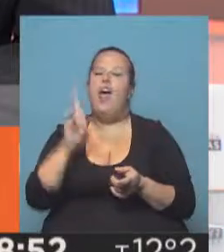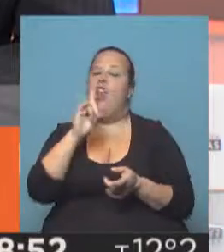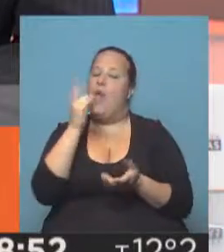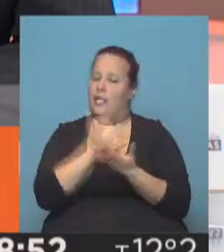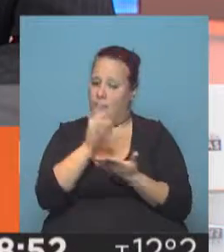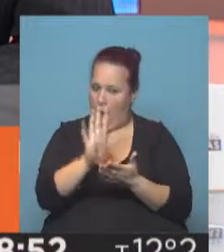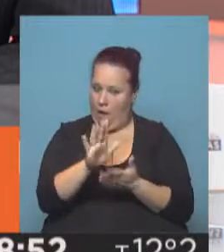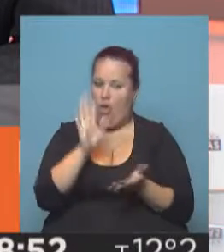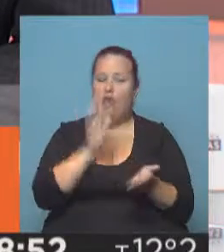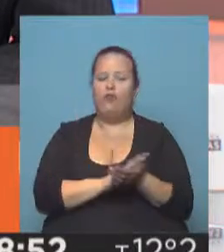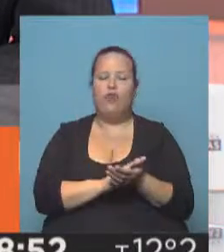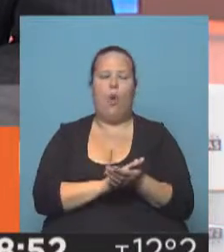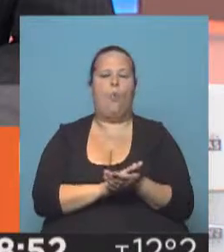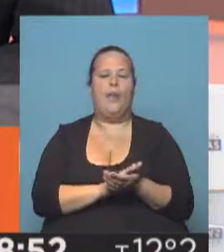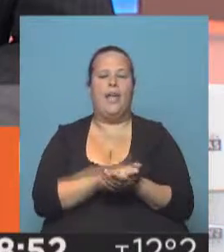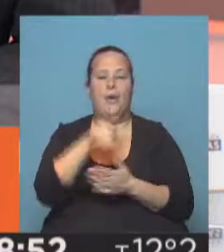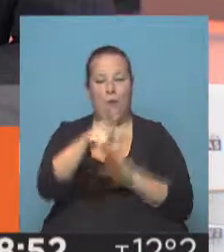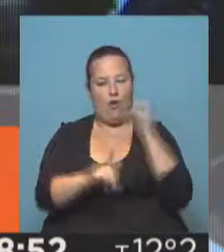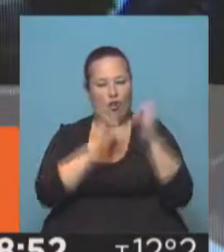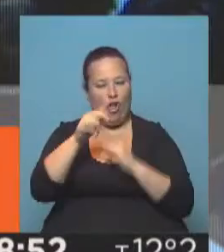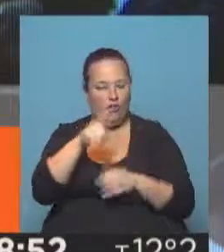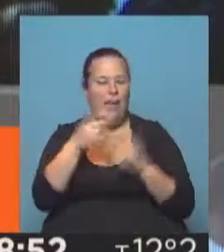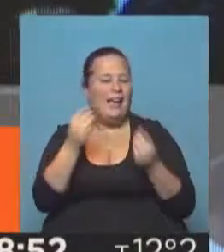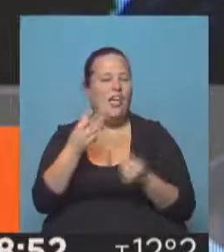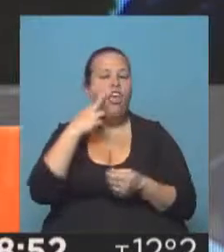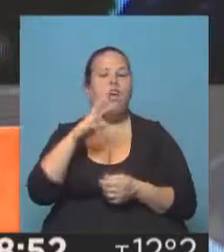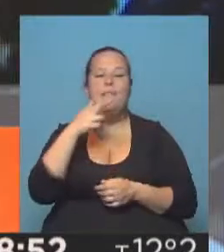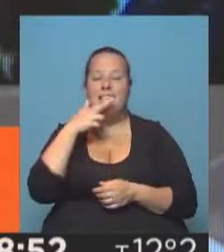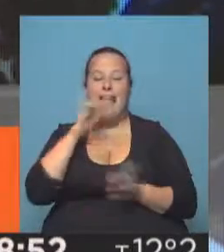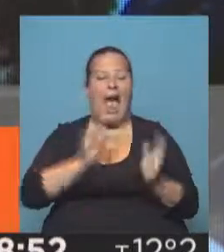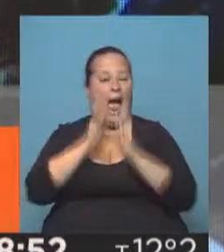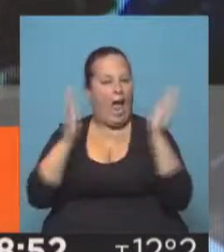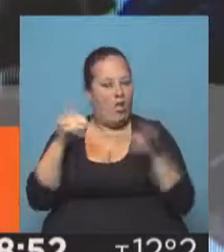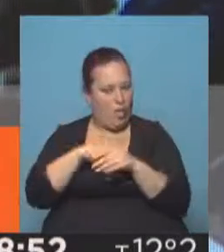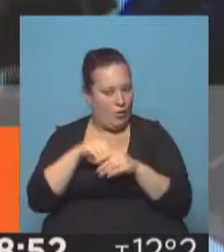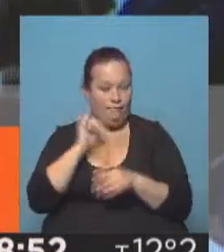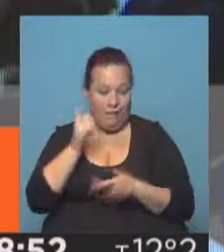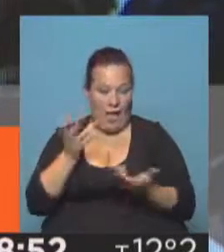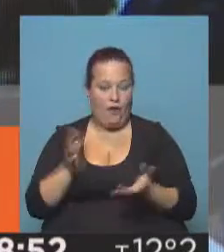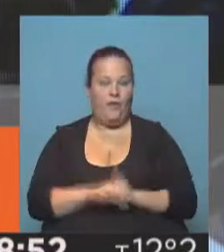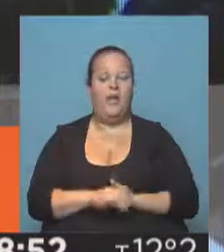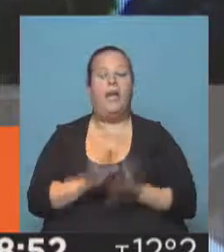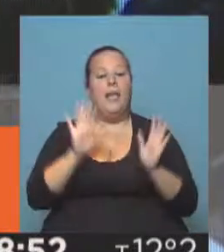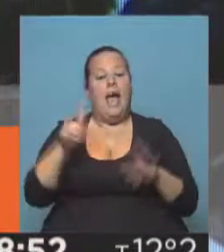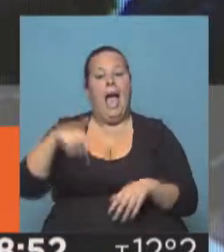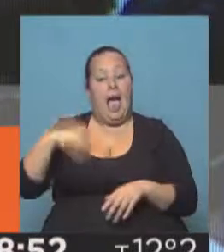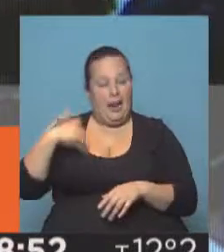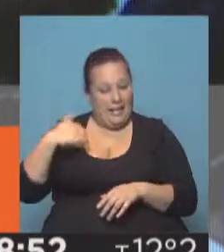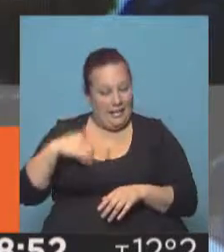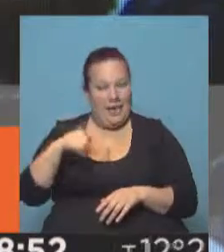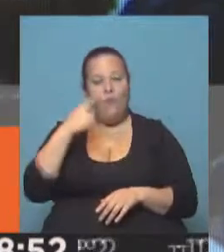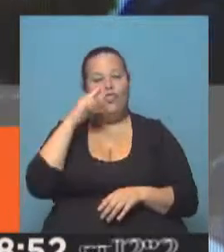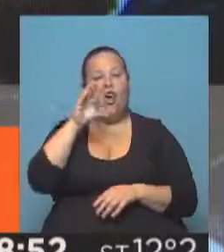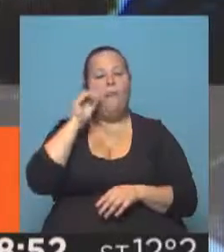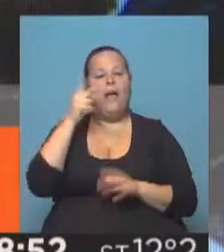menor el tema, lo que vos señalabas, que 2017 es un año electoral. Claro. Mira, en la Argentina, si vos tomás